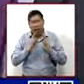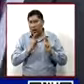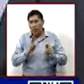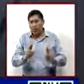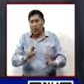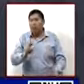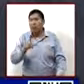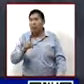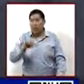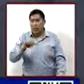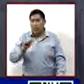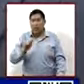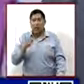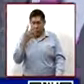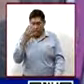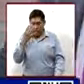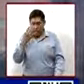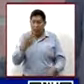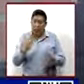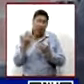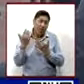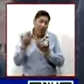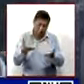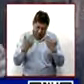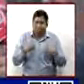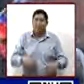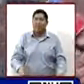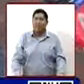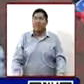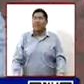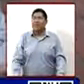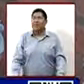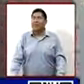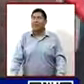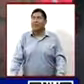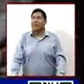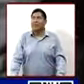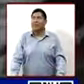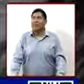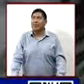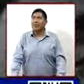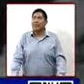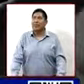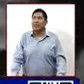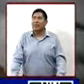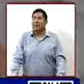Lía y a los cuatro cachorros. Exactamente, Lía ya les está esperando. Vamos, vamos, venga.